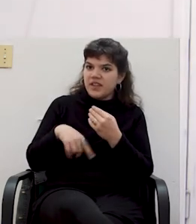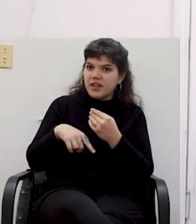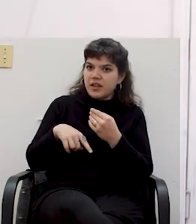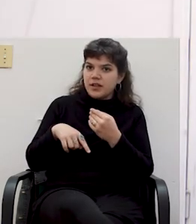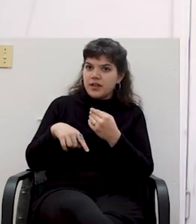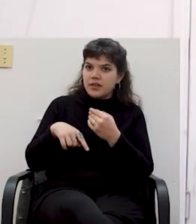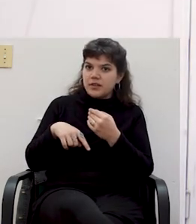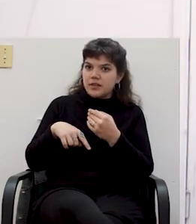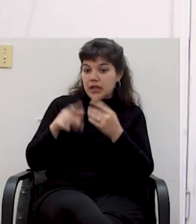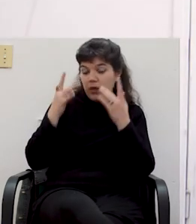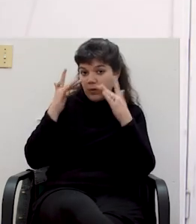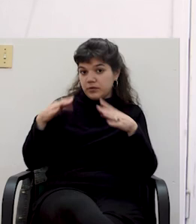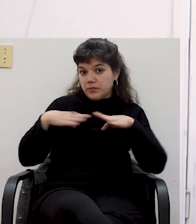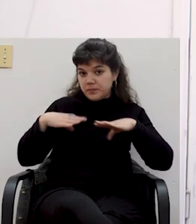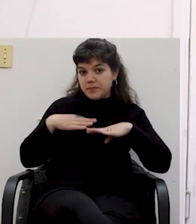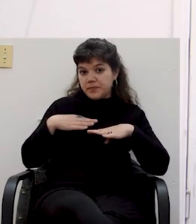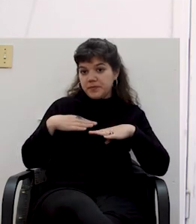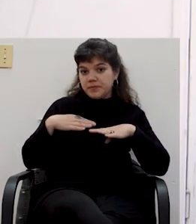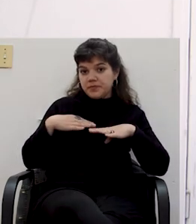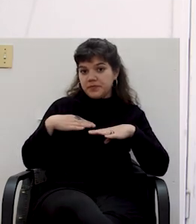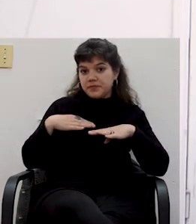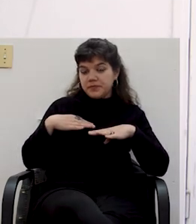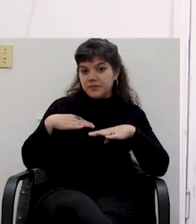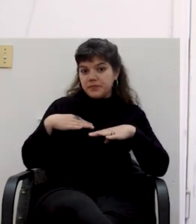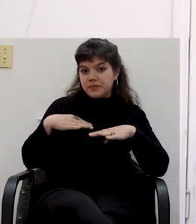de Educación Física?